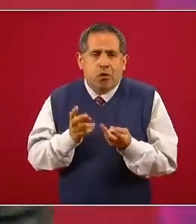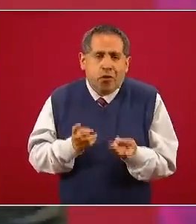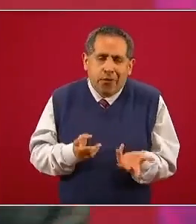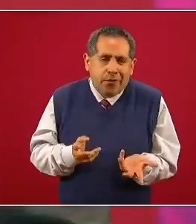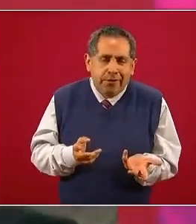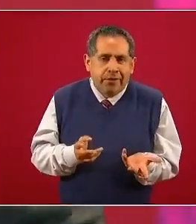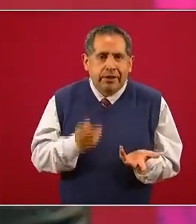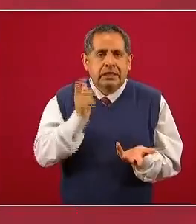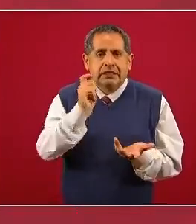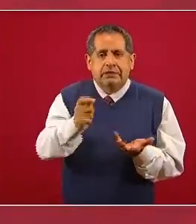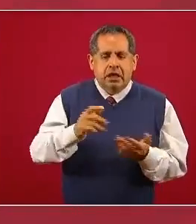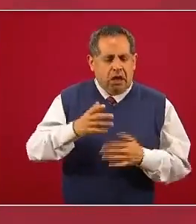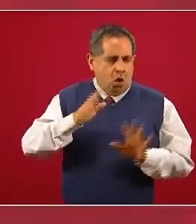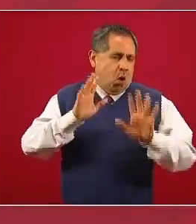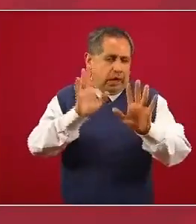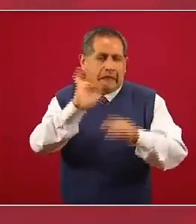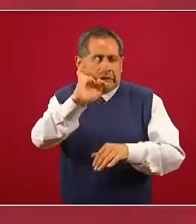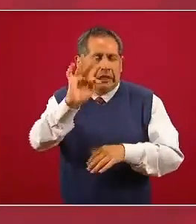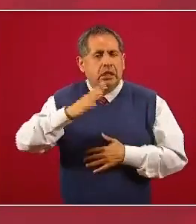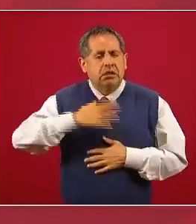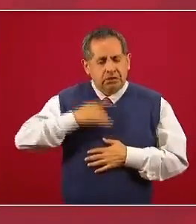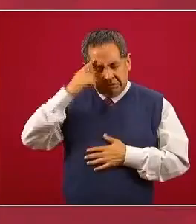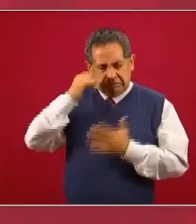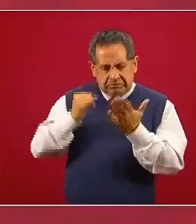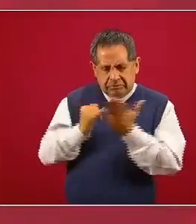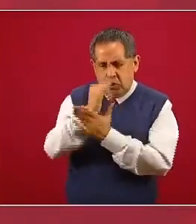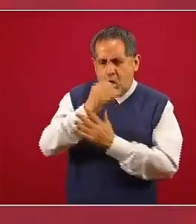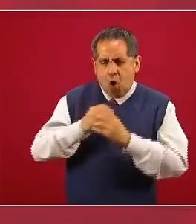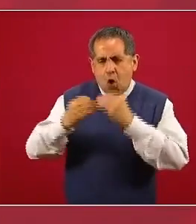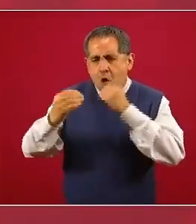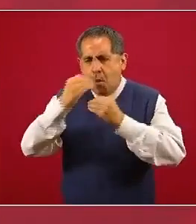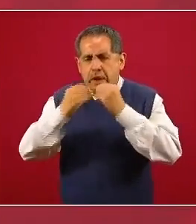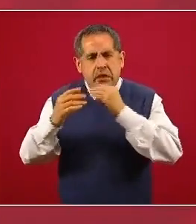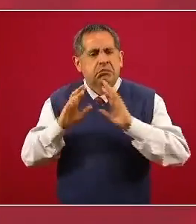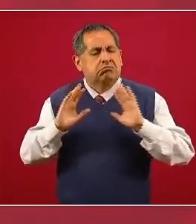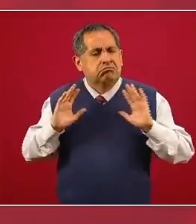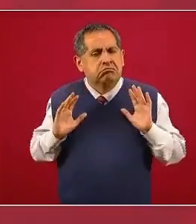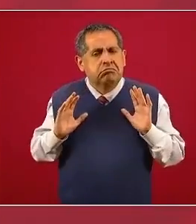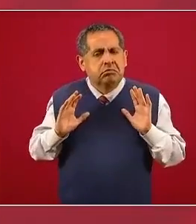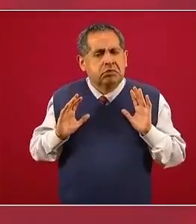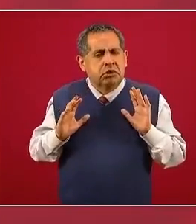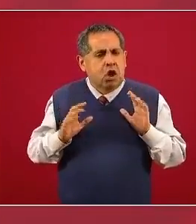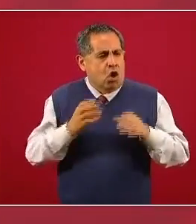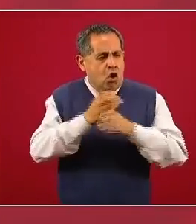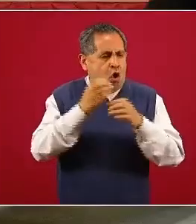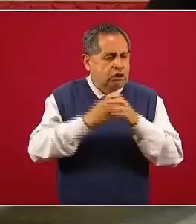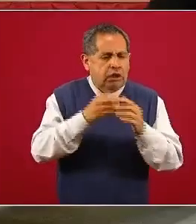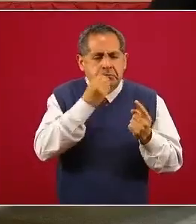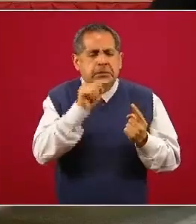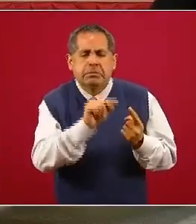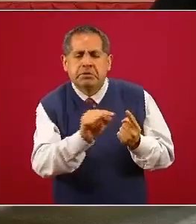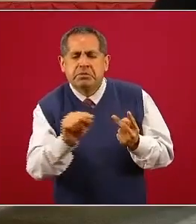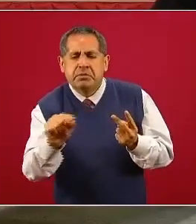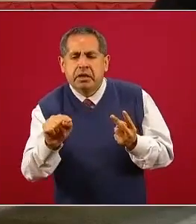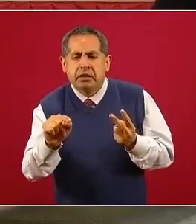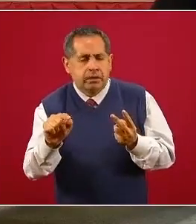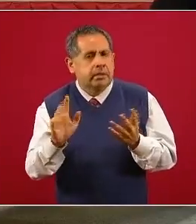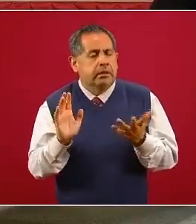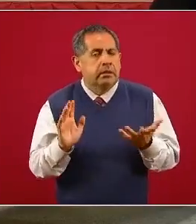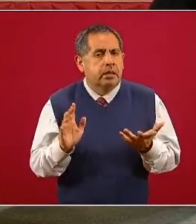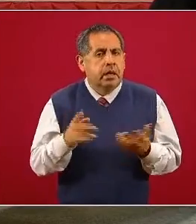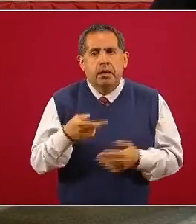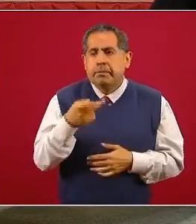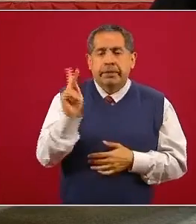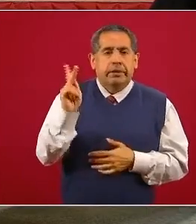Uno puede finalmente decidir meterse a la boca, llevarse a la boca cierto producto o cierto alimento, pero en